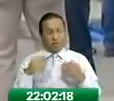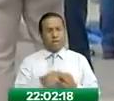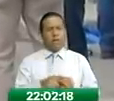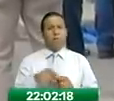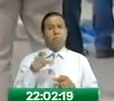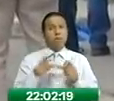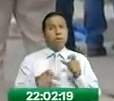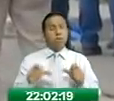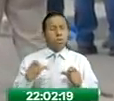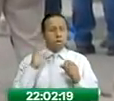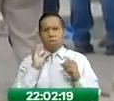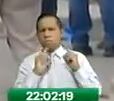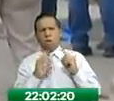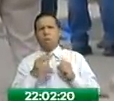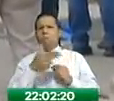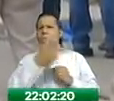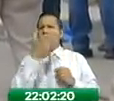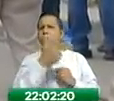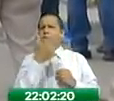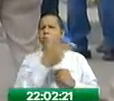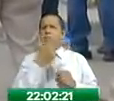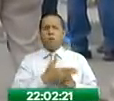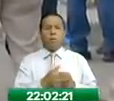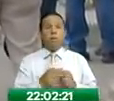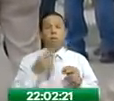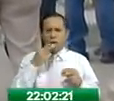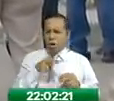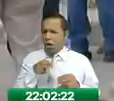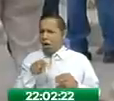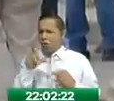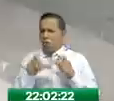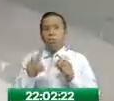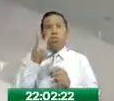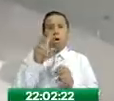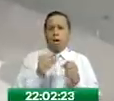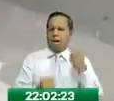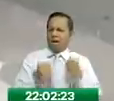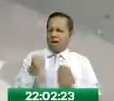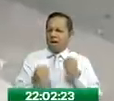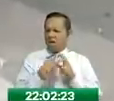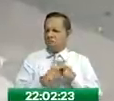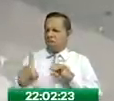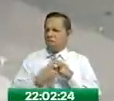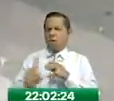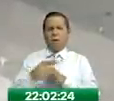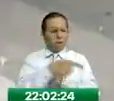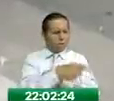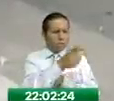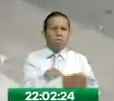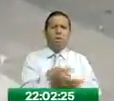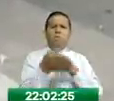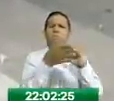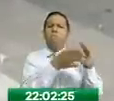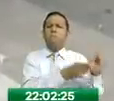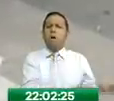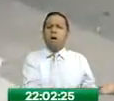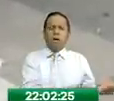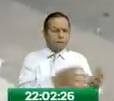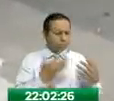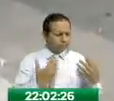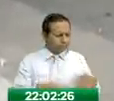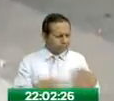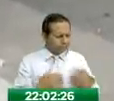todo el vecindario. Solo observaron que dos sujetos corrían, y aquí quedaba el cuerpo sin vida de un ciudadano. A pocos